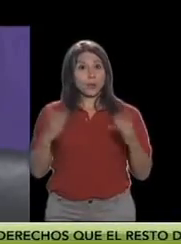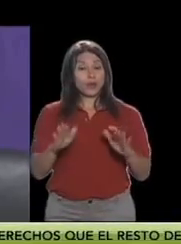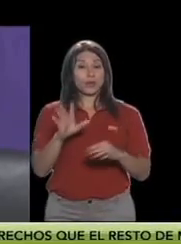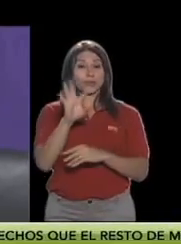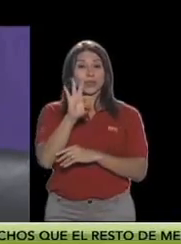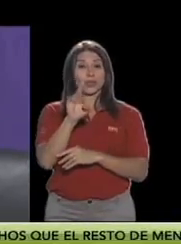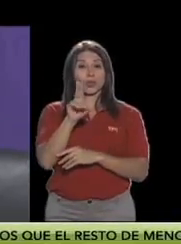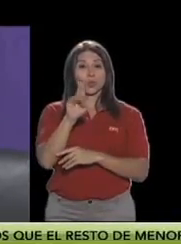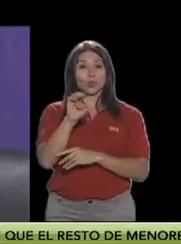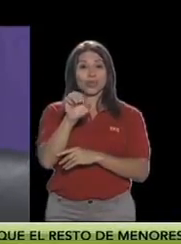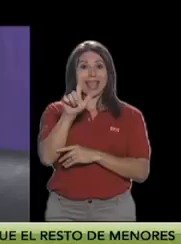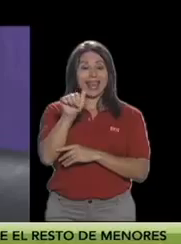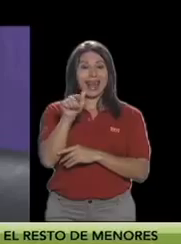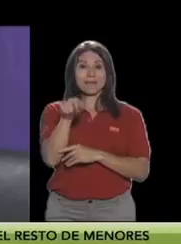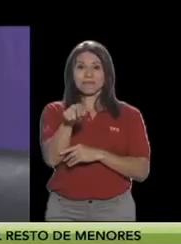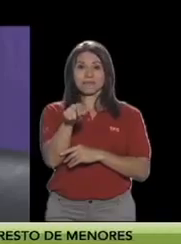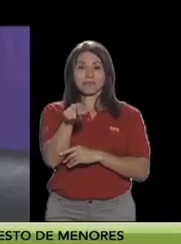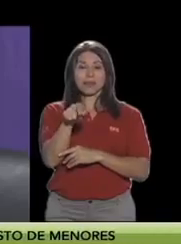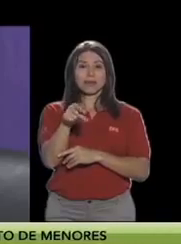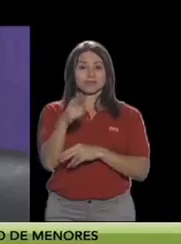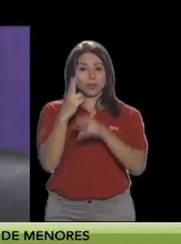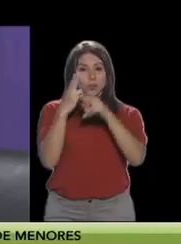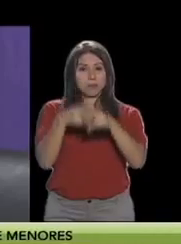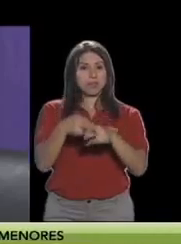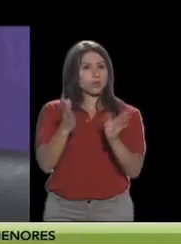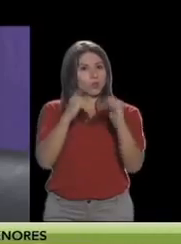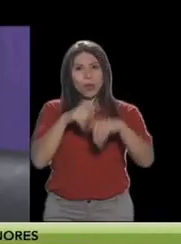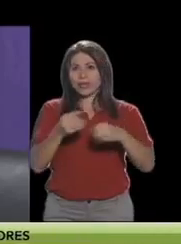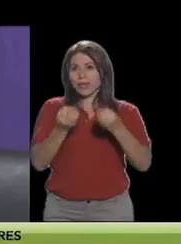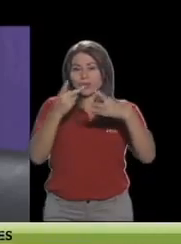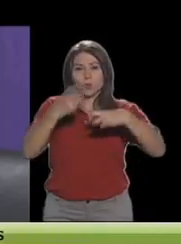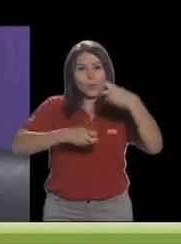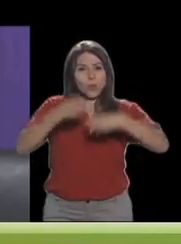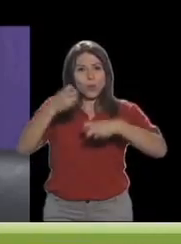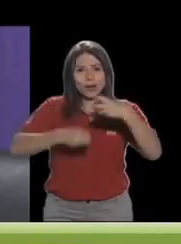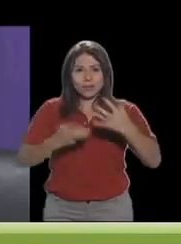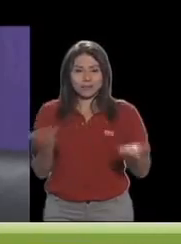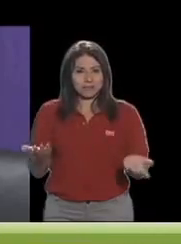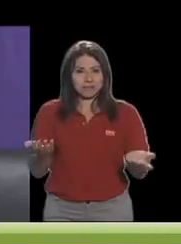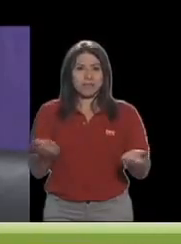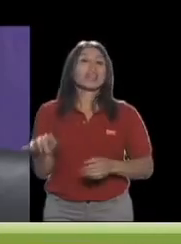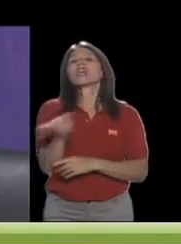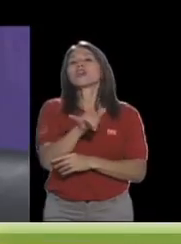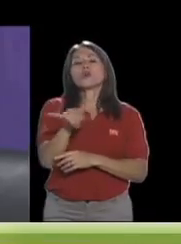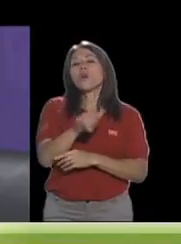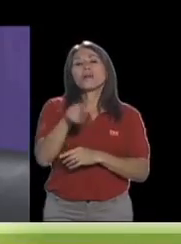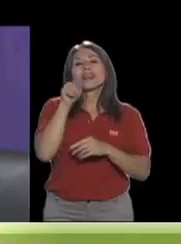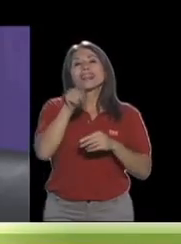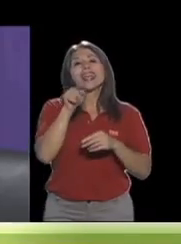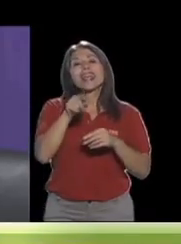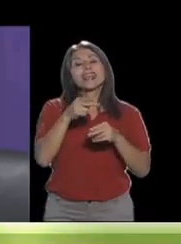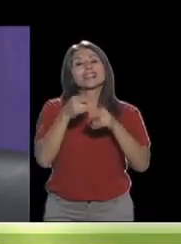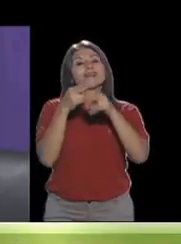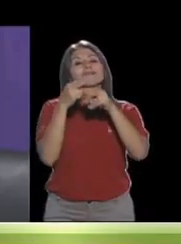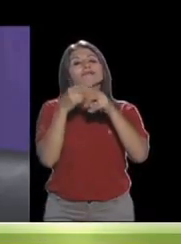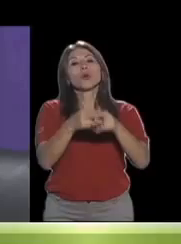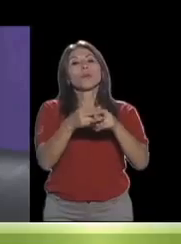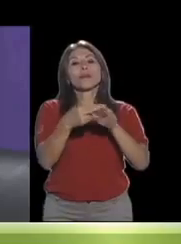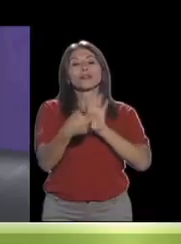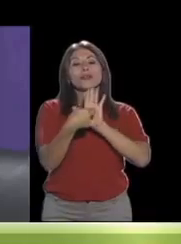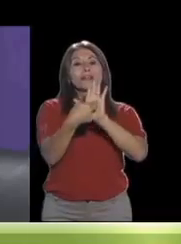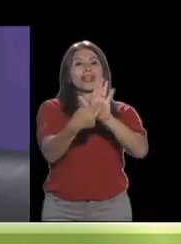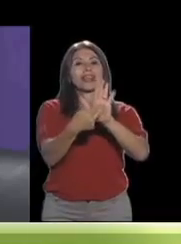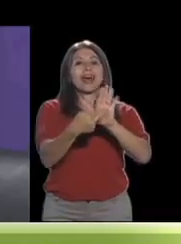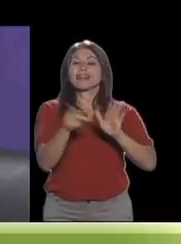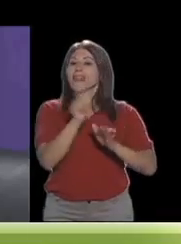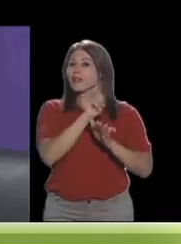pues no hay tanto problema, igualmente no es una figura que le concierne a la institución en